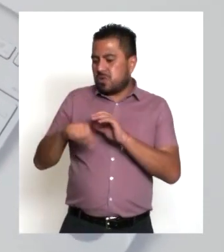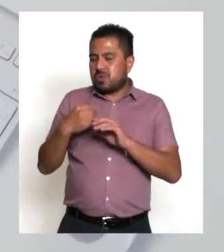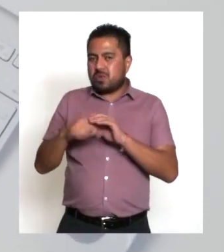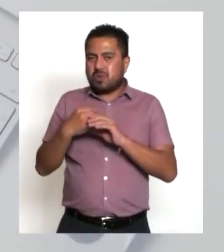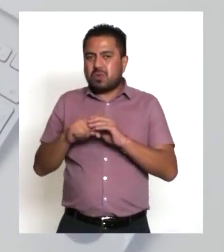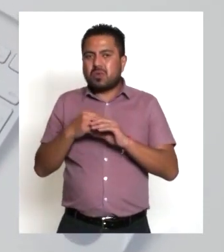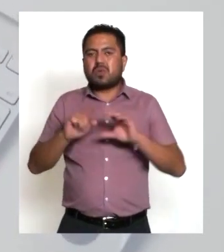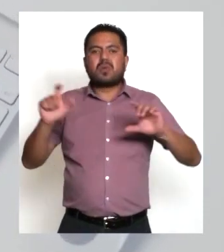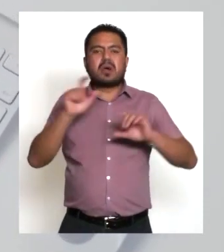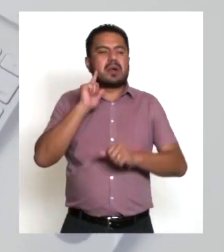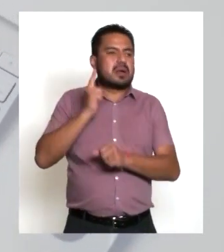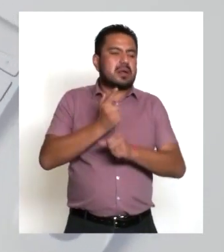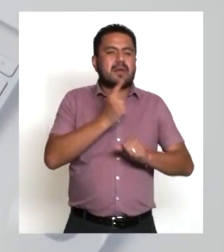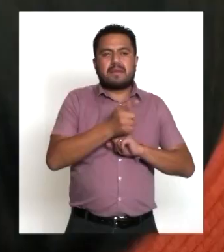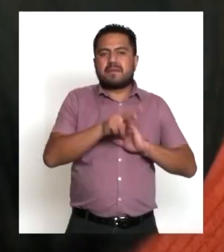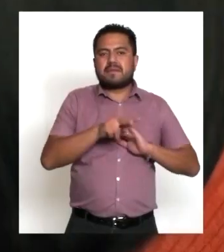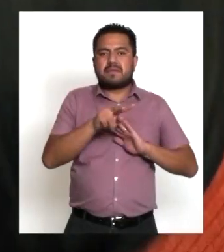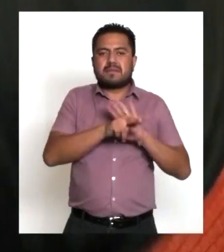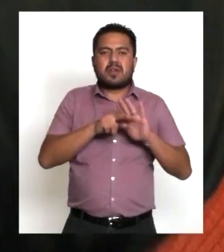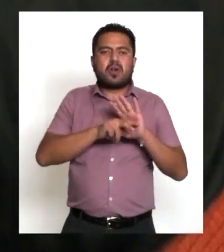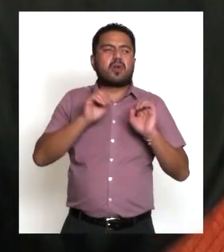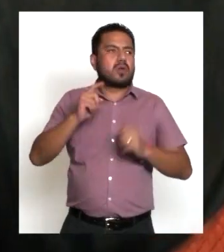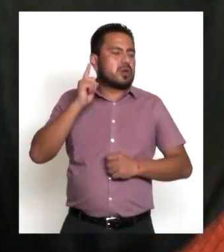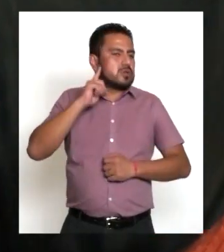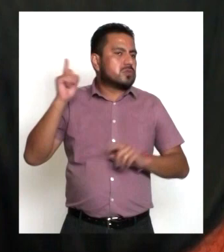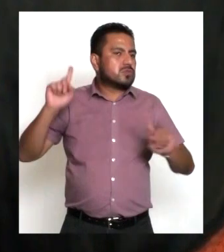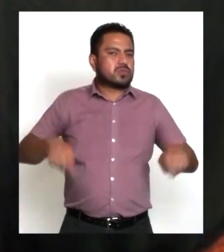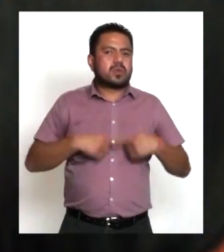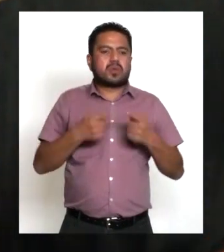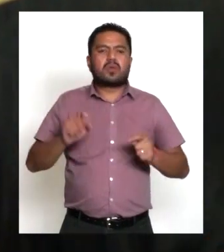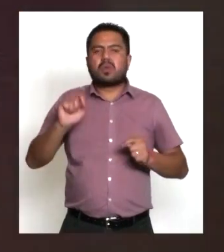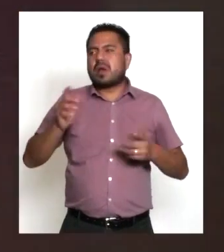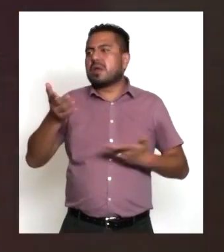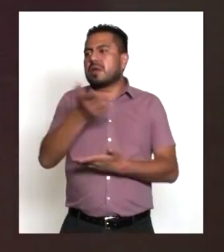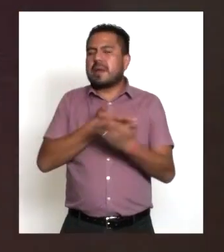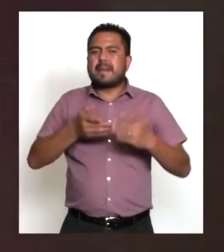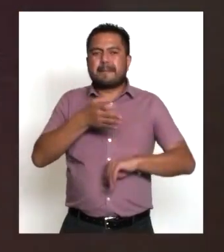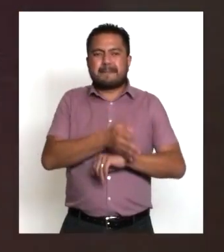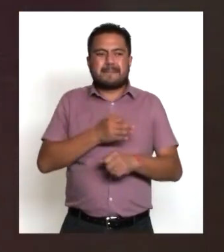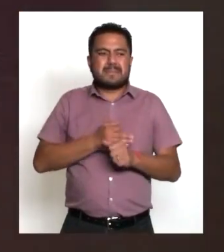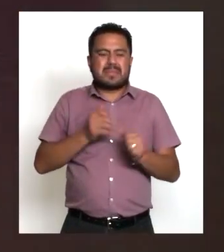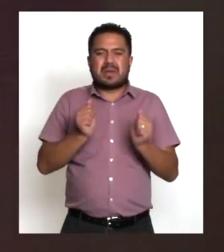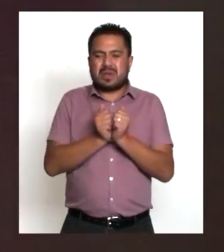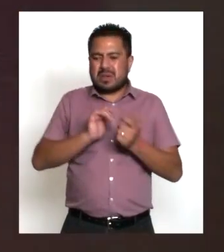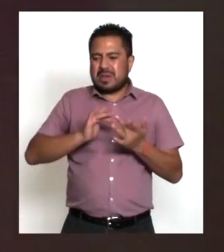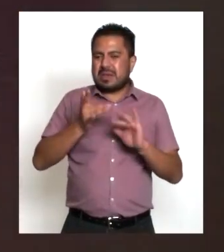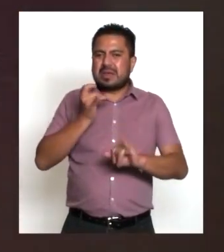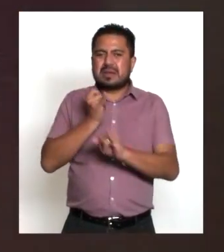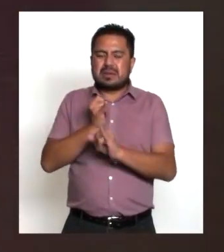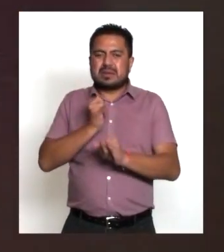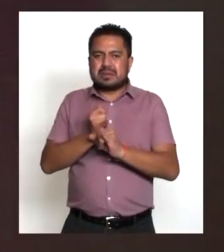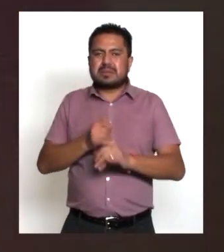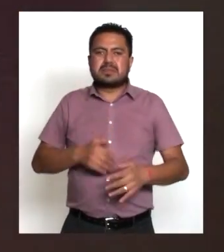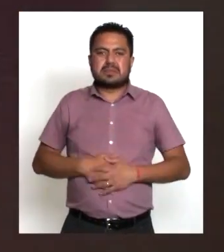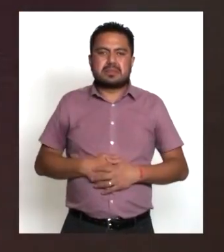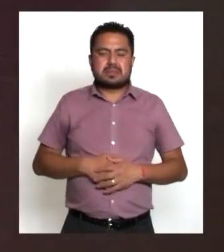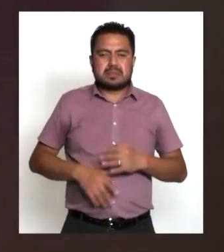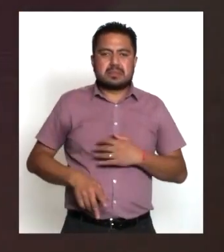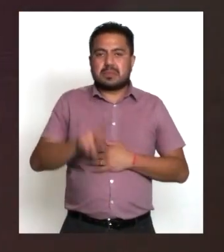el correo electrónico, cuando ves videos o escuchas música, o cuando compartes memes en las redes